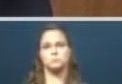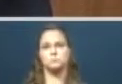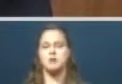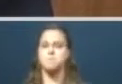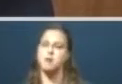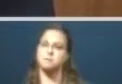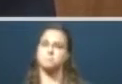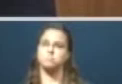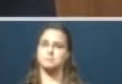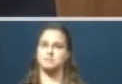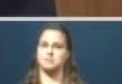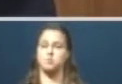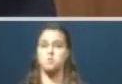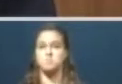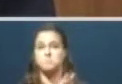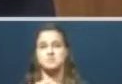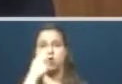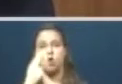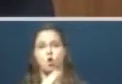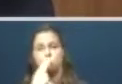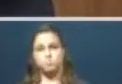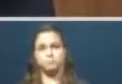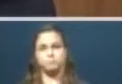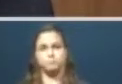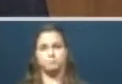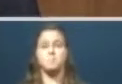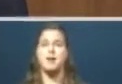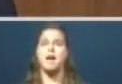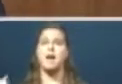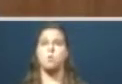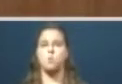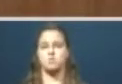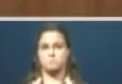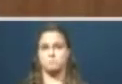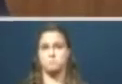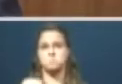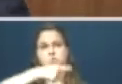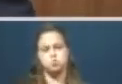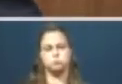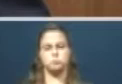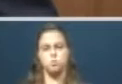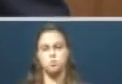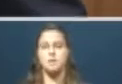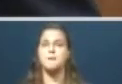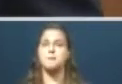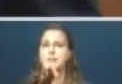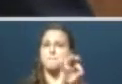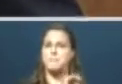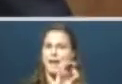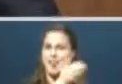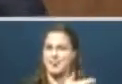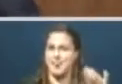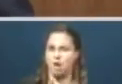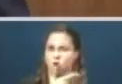sector cumpliendo nuestros compromisos en los acuerdos industriales desarrollando el parque de proveedores de palencia colaborando con el